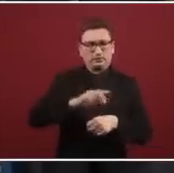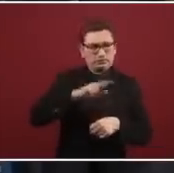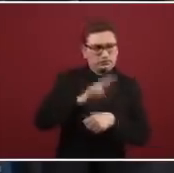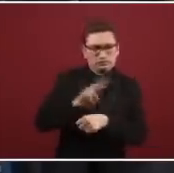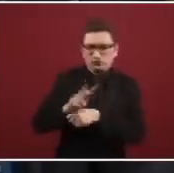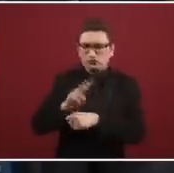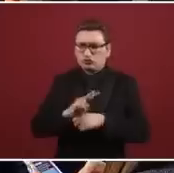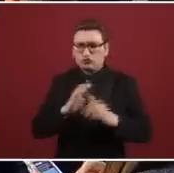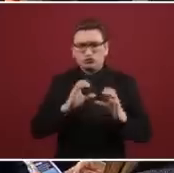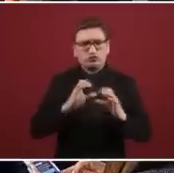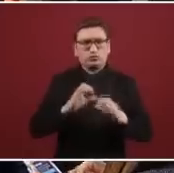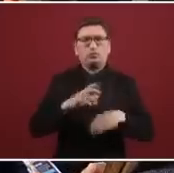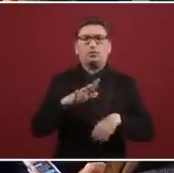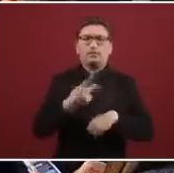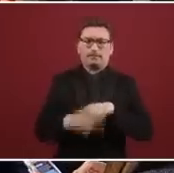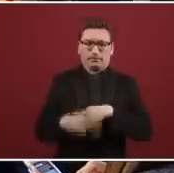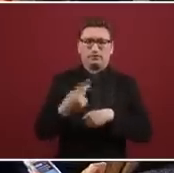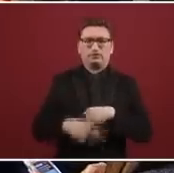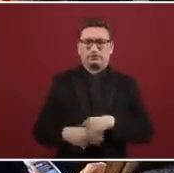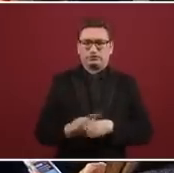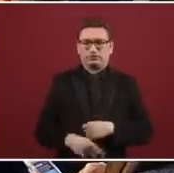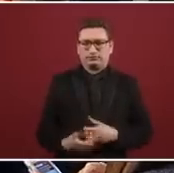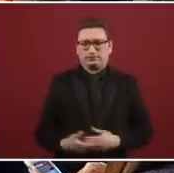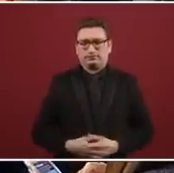riesgo para la gente?